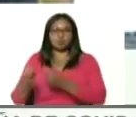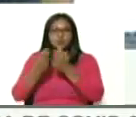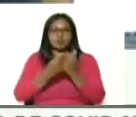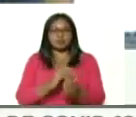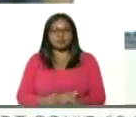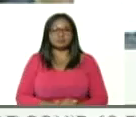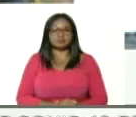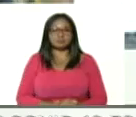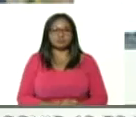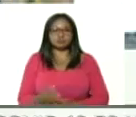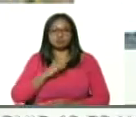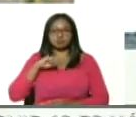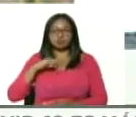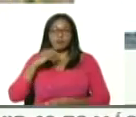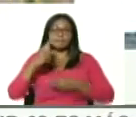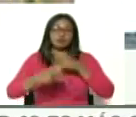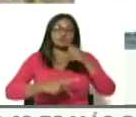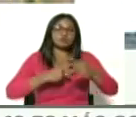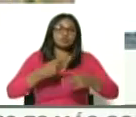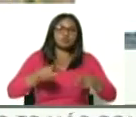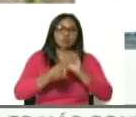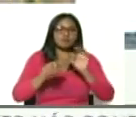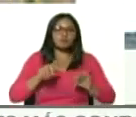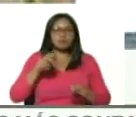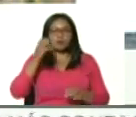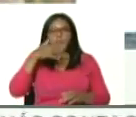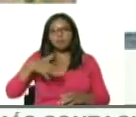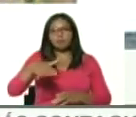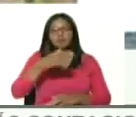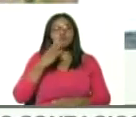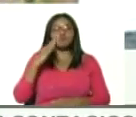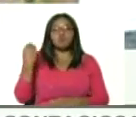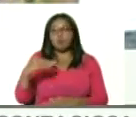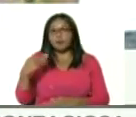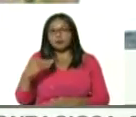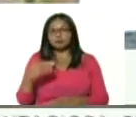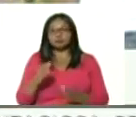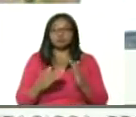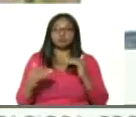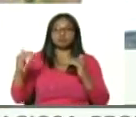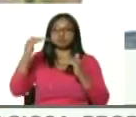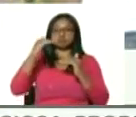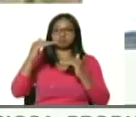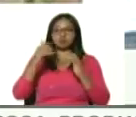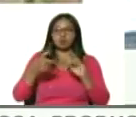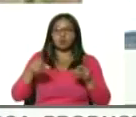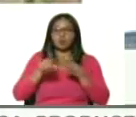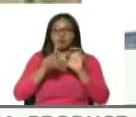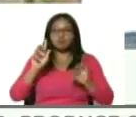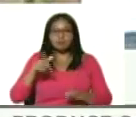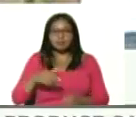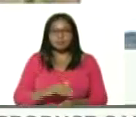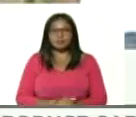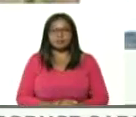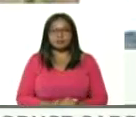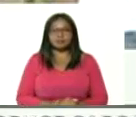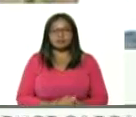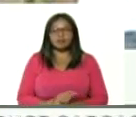estamos en este proceso de debatiendo con nuestros pueblos, con nuestra juventud, con nuestros adultos mayores, la consolidación de la